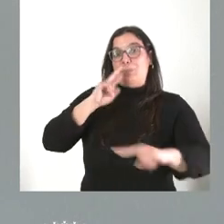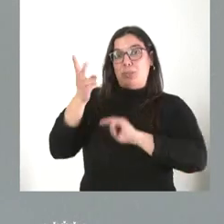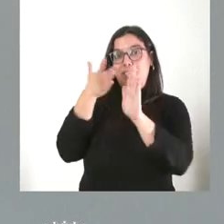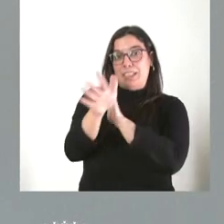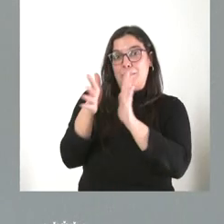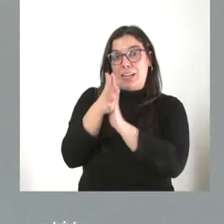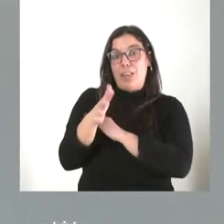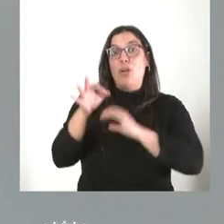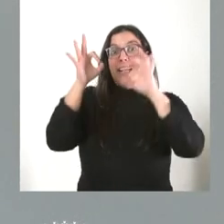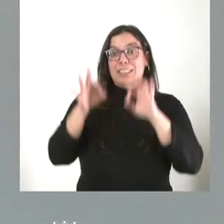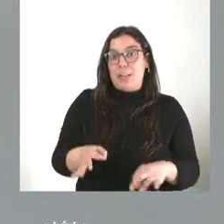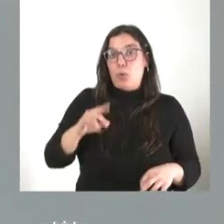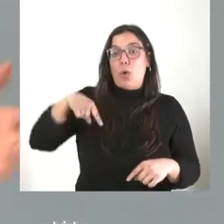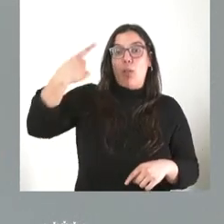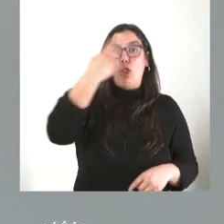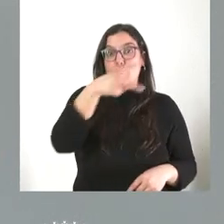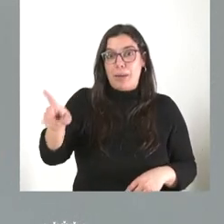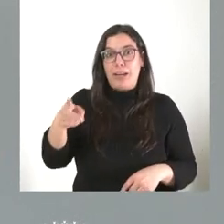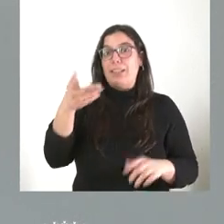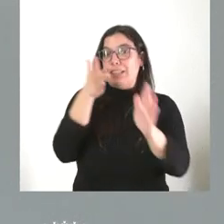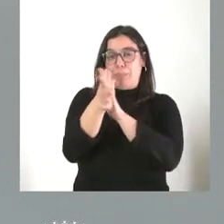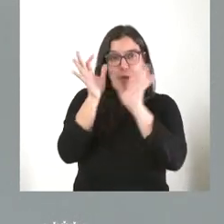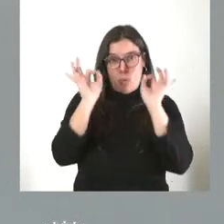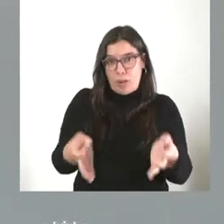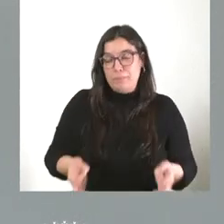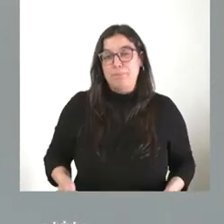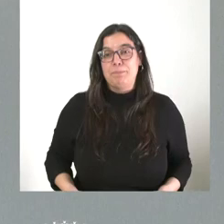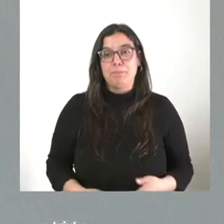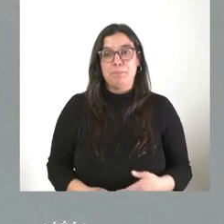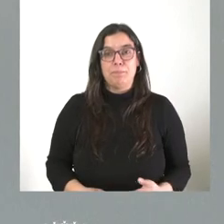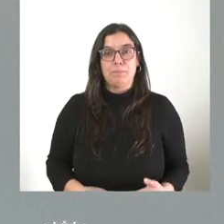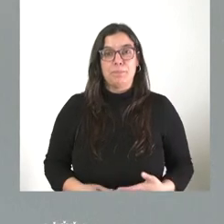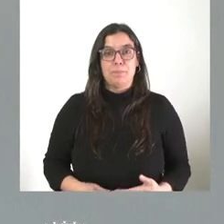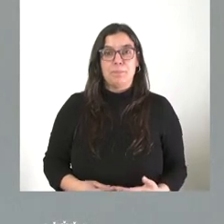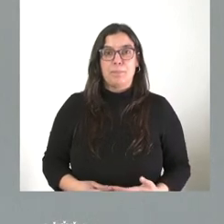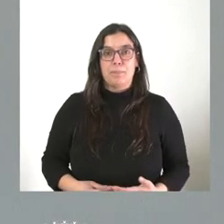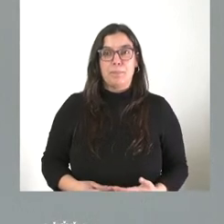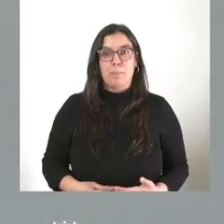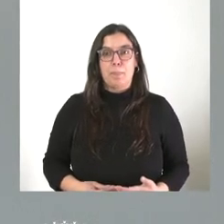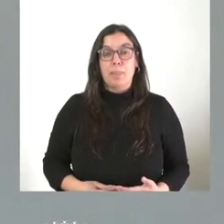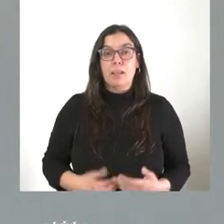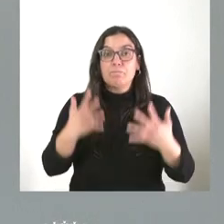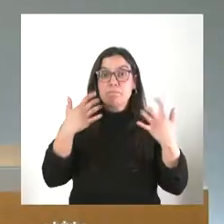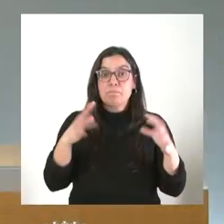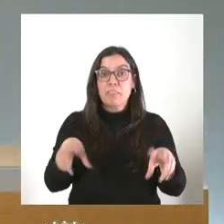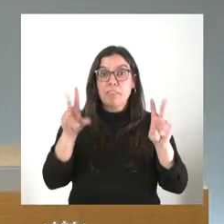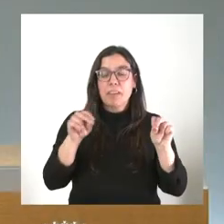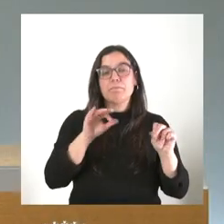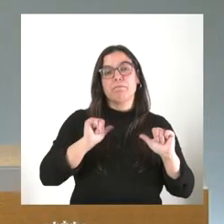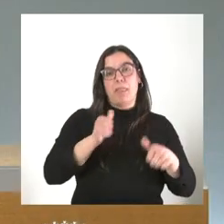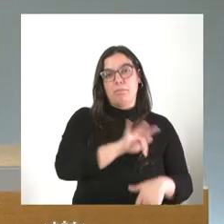dentro de hace dos pues seguiré pensando lo mismo que hoy hace dos semanas si no hay más preguntas vamos a iniciar